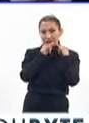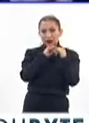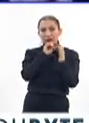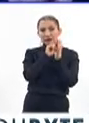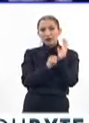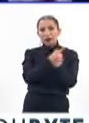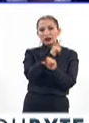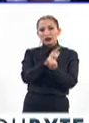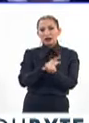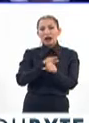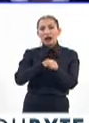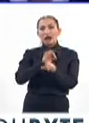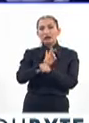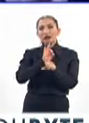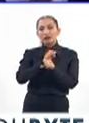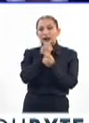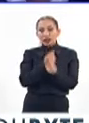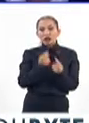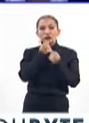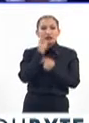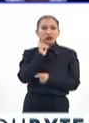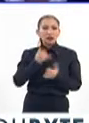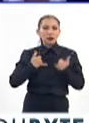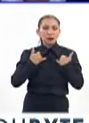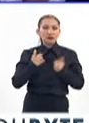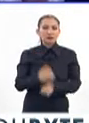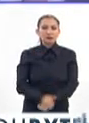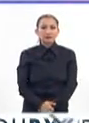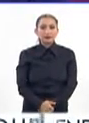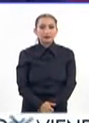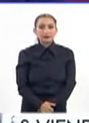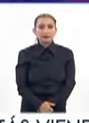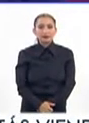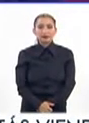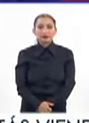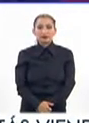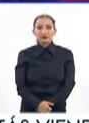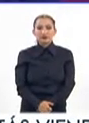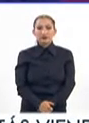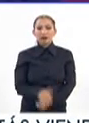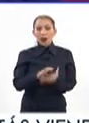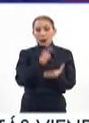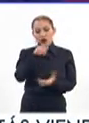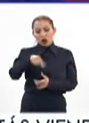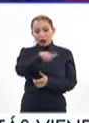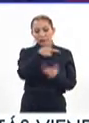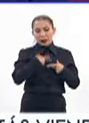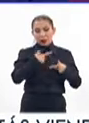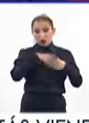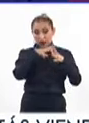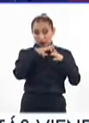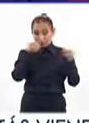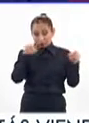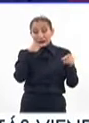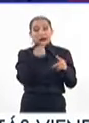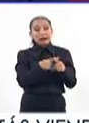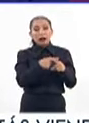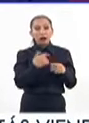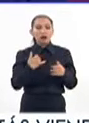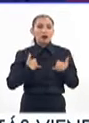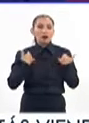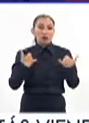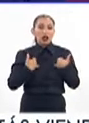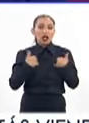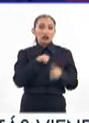Sistema Nacional de Protección de Niñas, Niños y Adolescentes. La mayor parte de las personas desaparecidas son